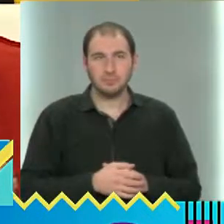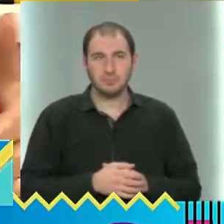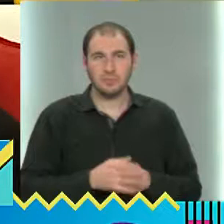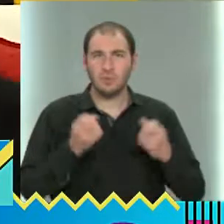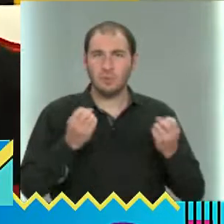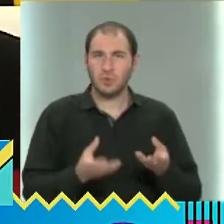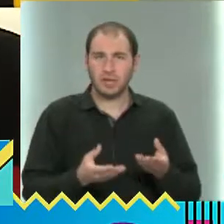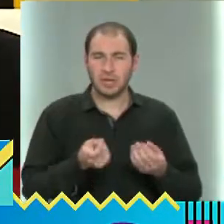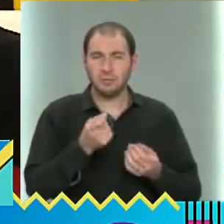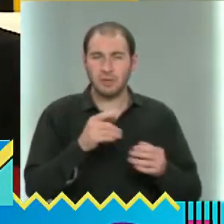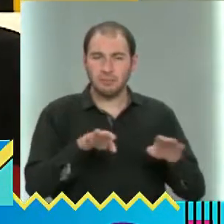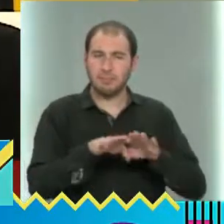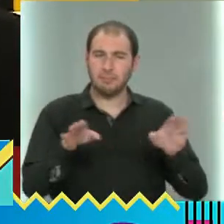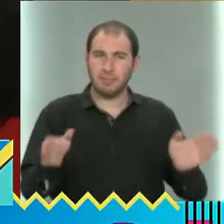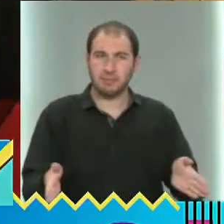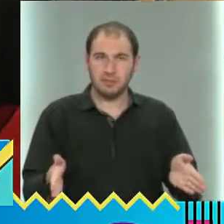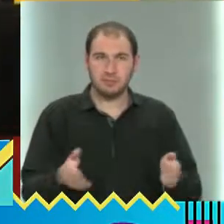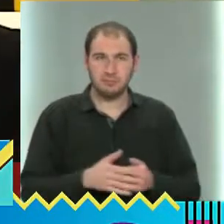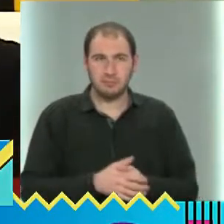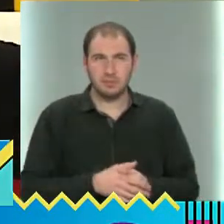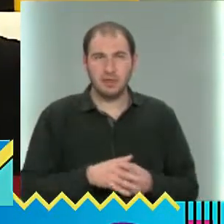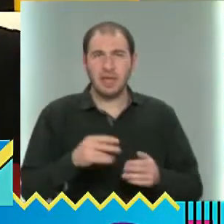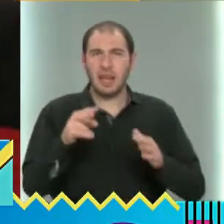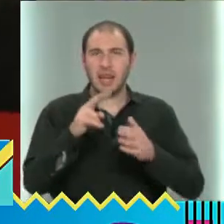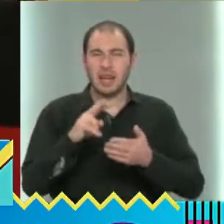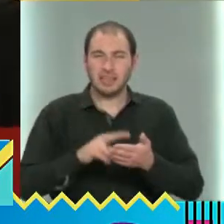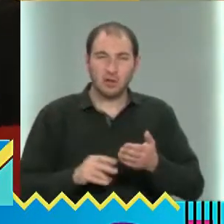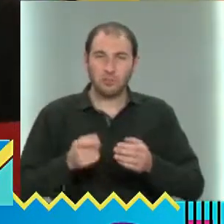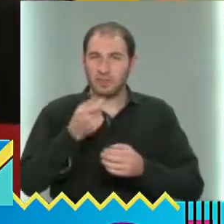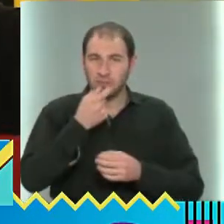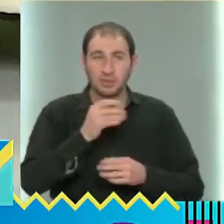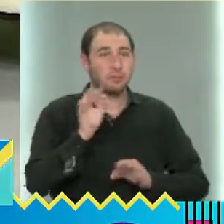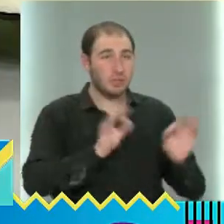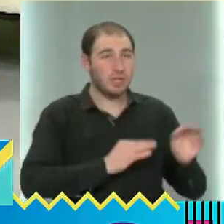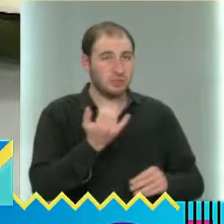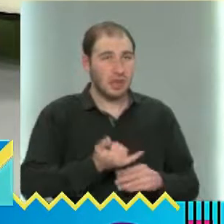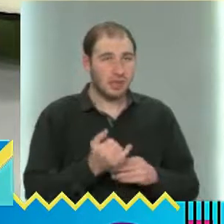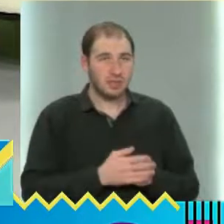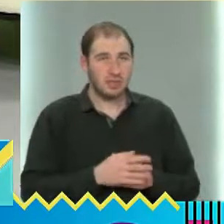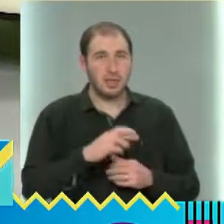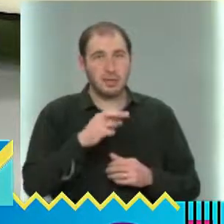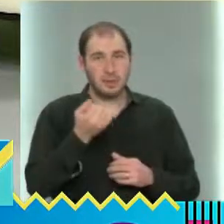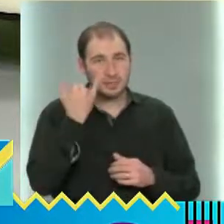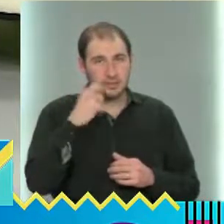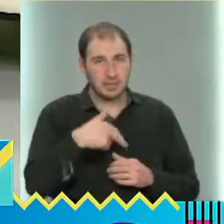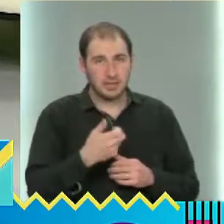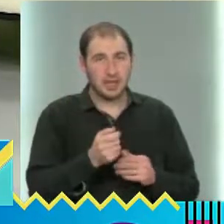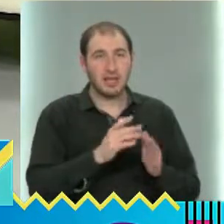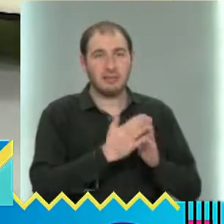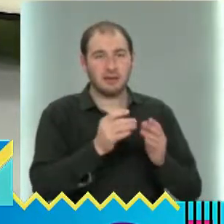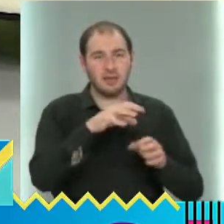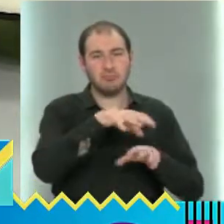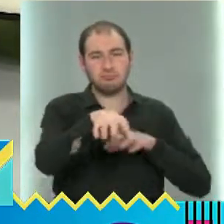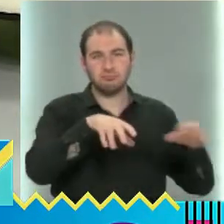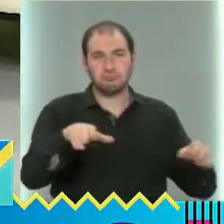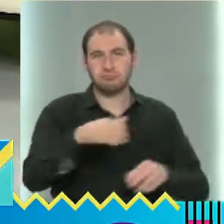¿Por qué no hay un mesón que diga literatura mendocina? Hay un proyecto que es el de Payana, que es una librería